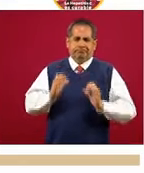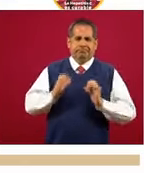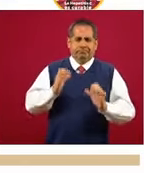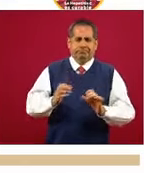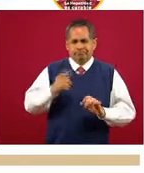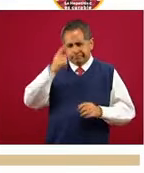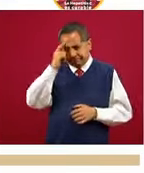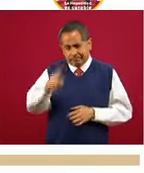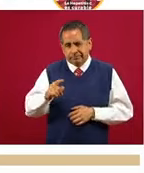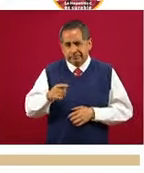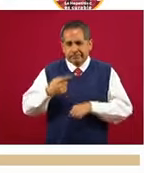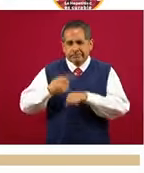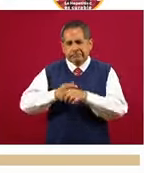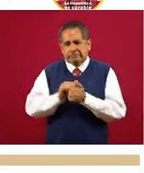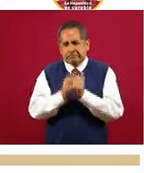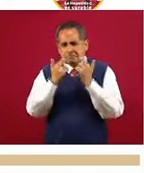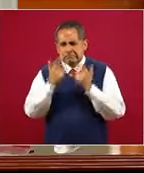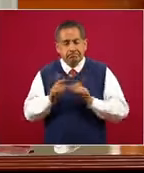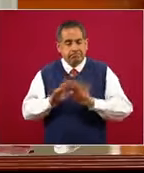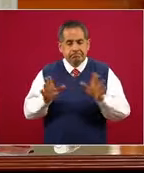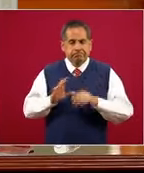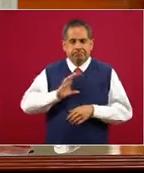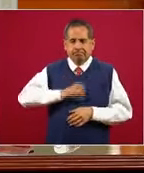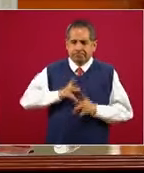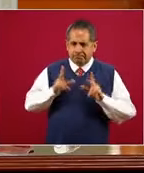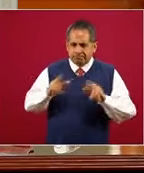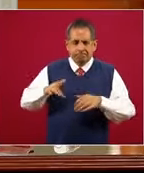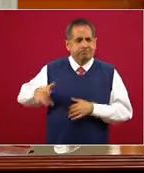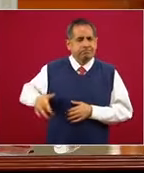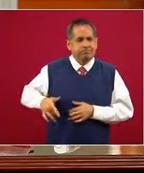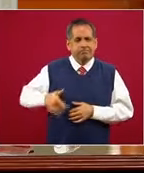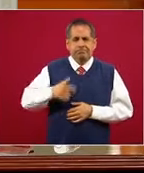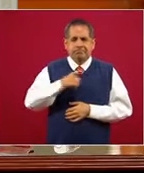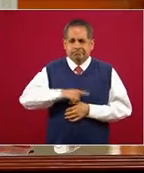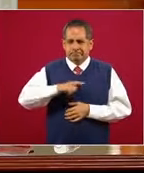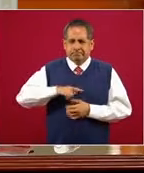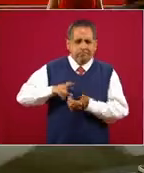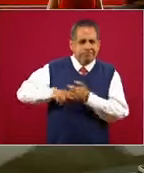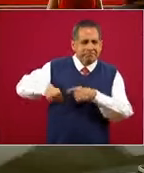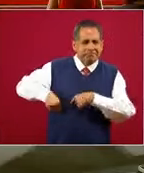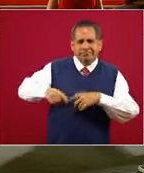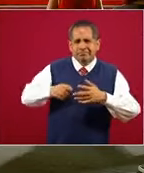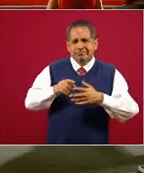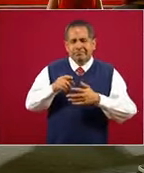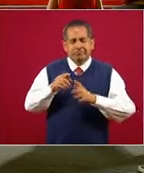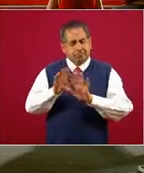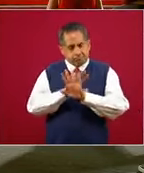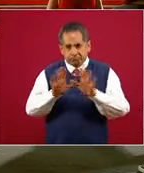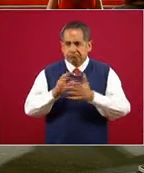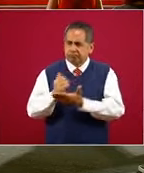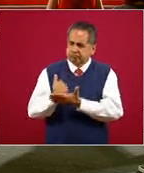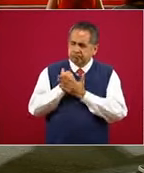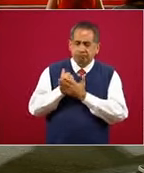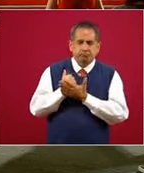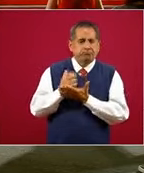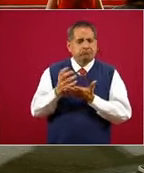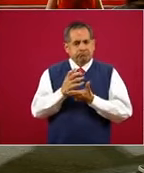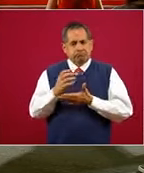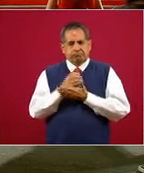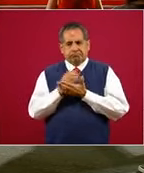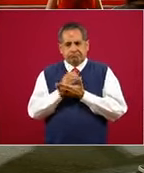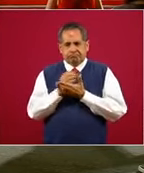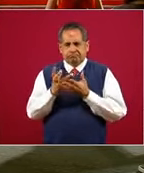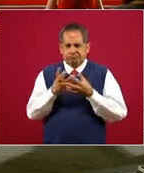las complicaciones de la infección como cáncer de hígado y cirrosis. Sabemos que estamos ante una de